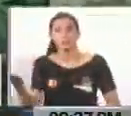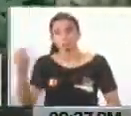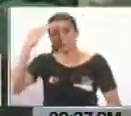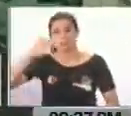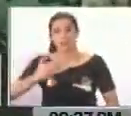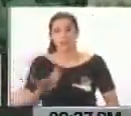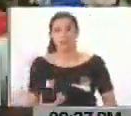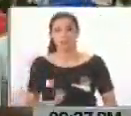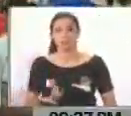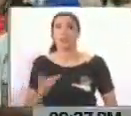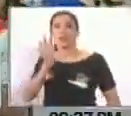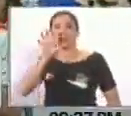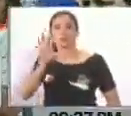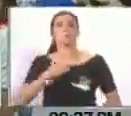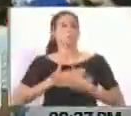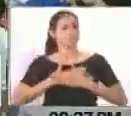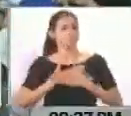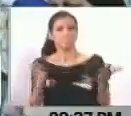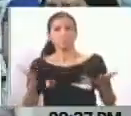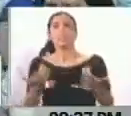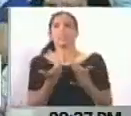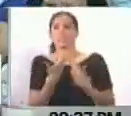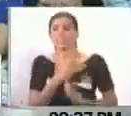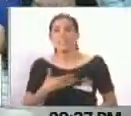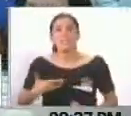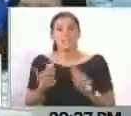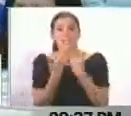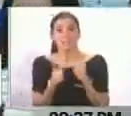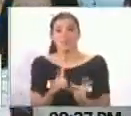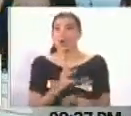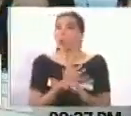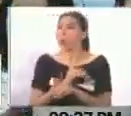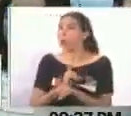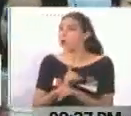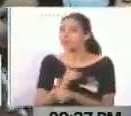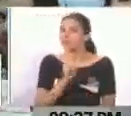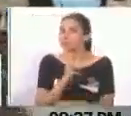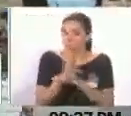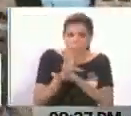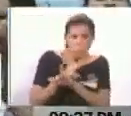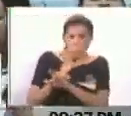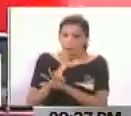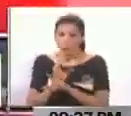Aquí hay una patria dispuesta a ser libre. No estamos jugando.